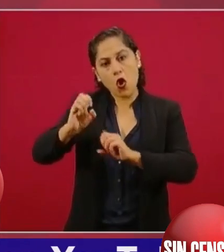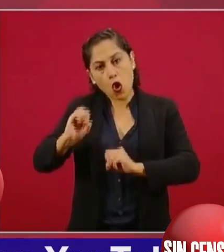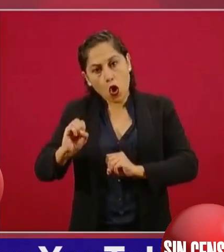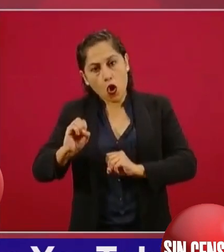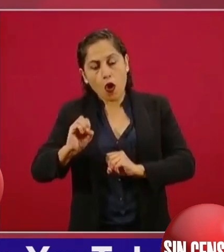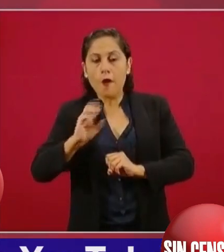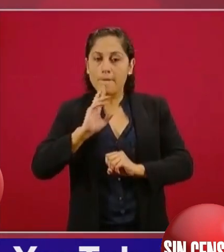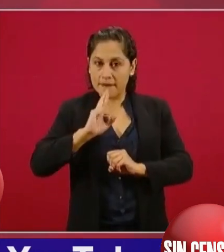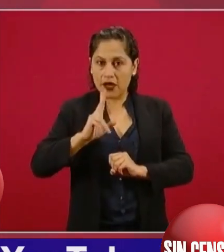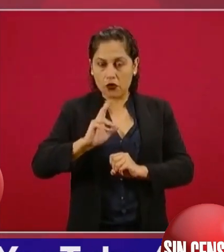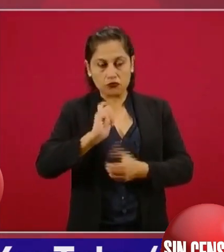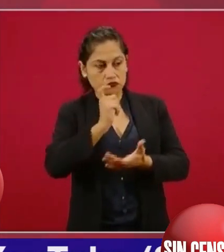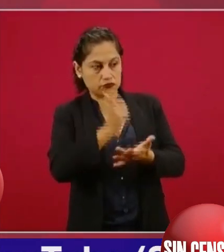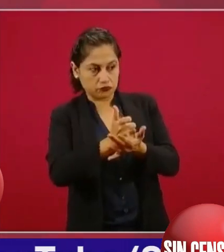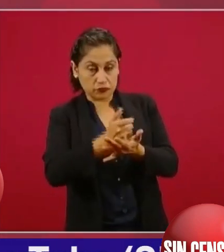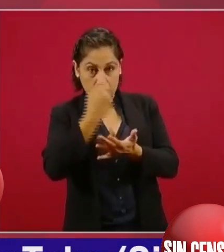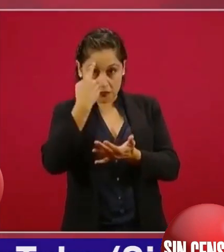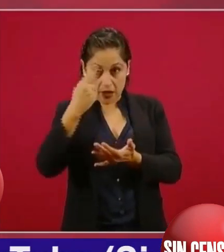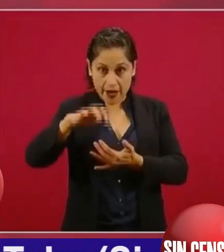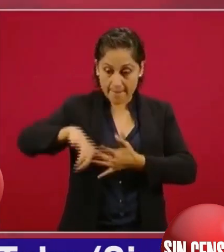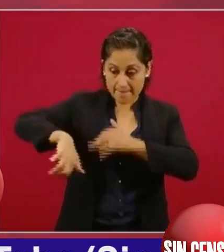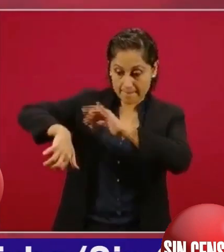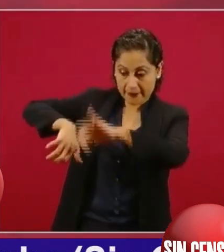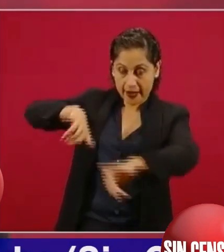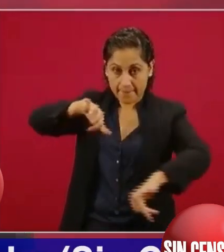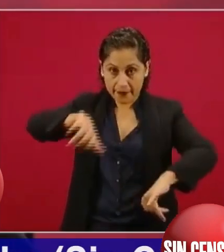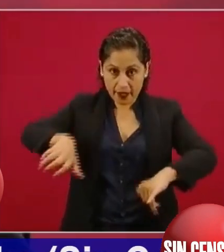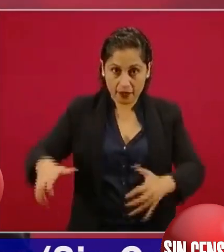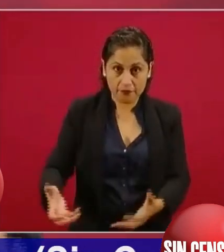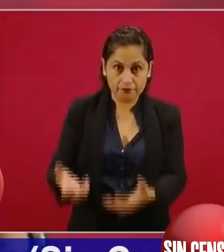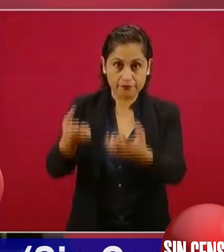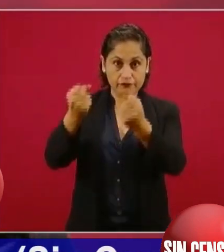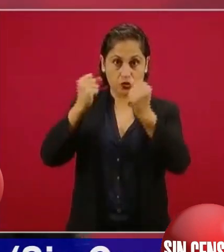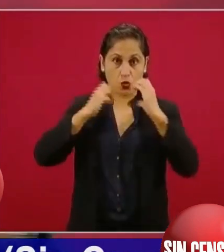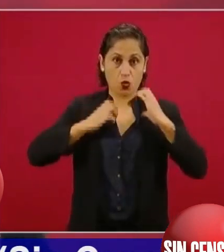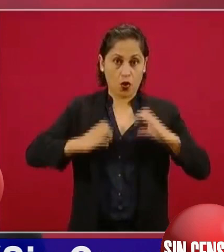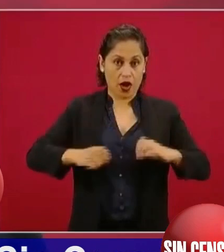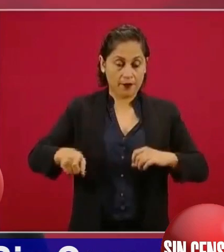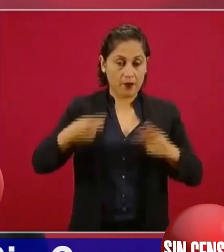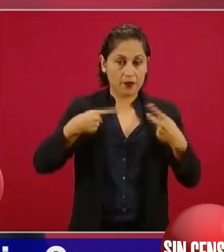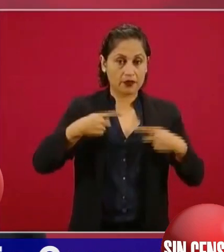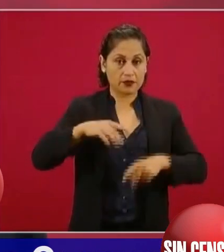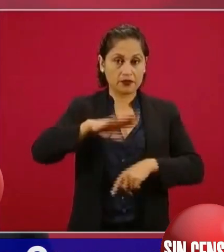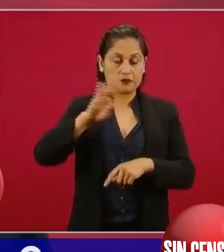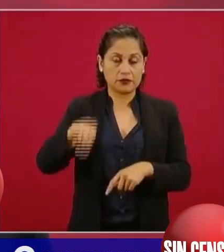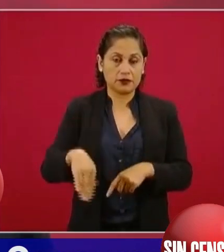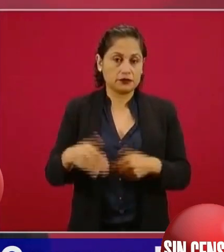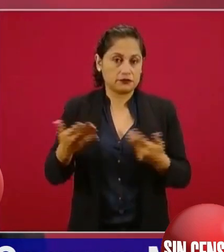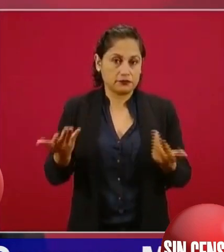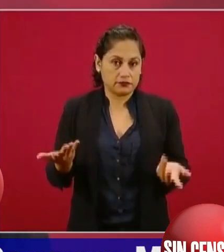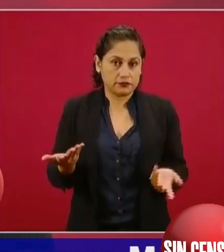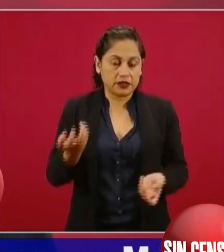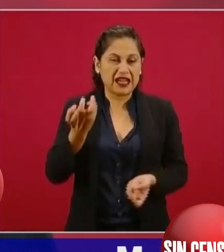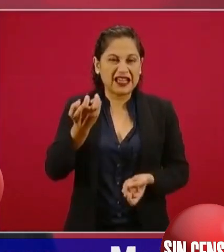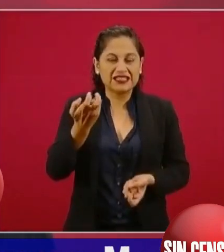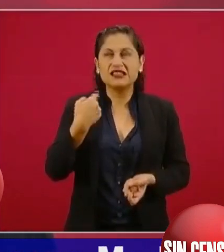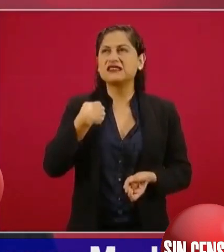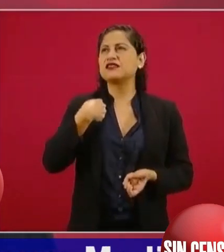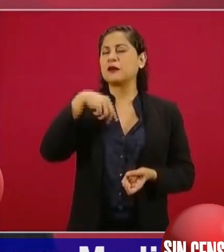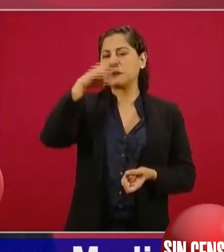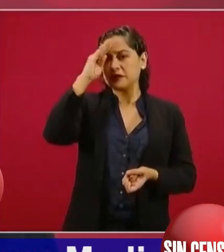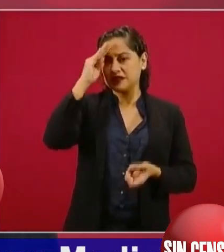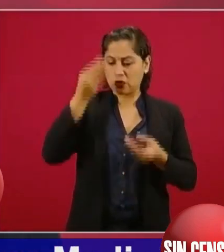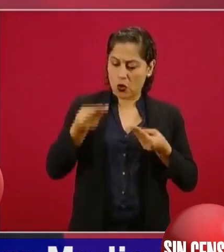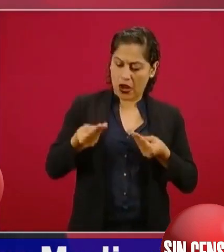que nos va a significar una inversión, yo no diría gasto, ¿sí?, porque es un asunto